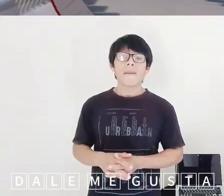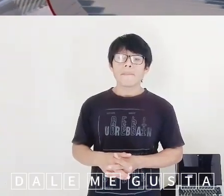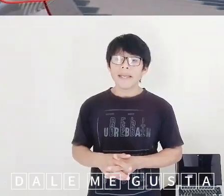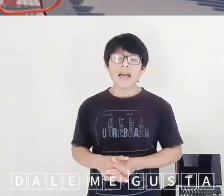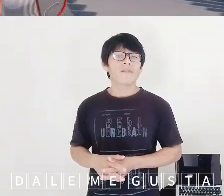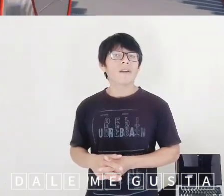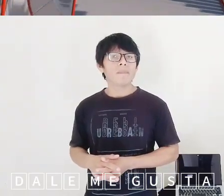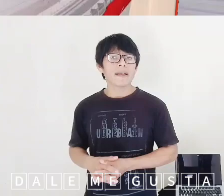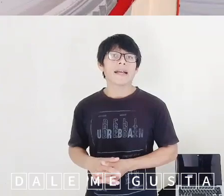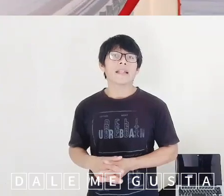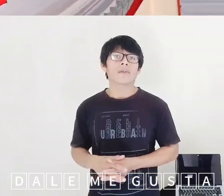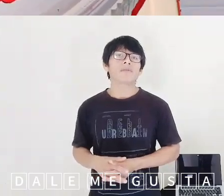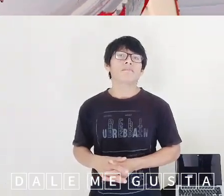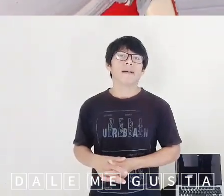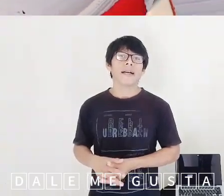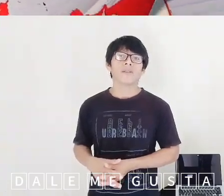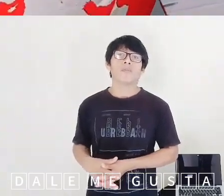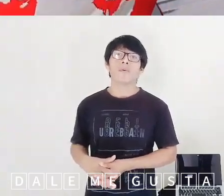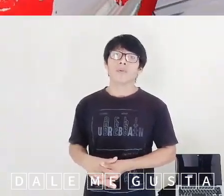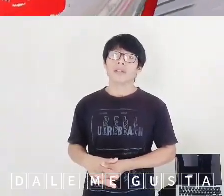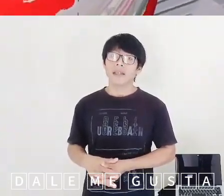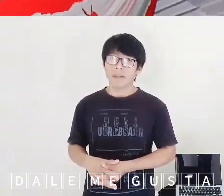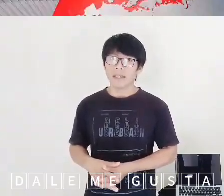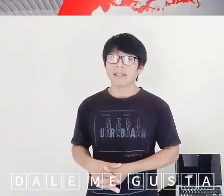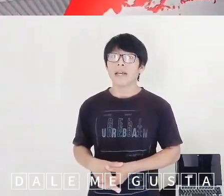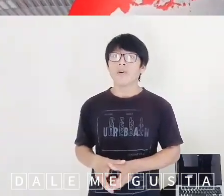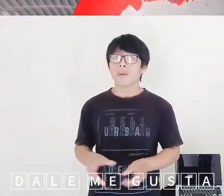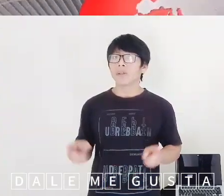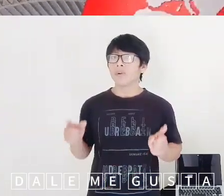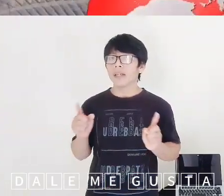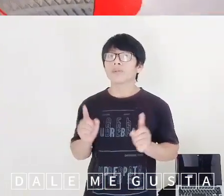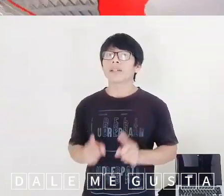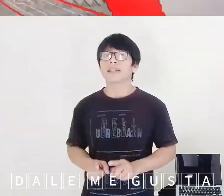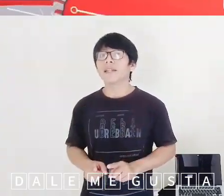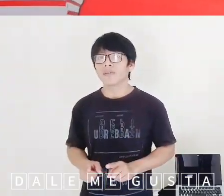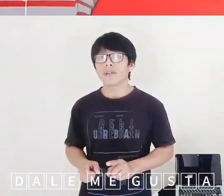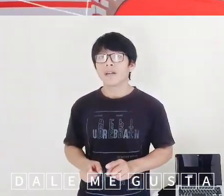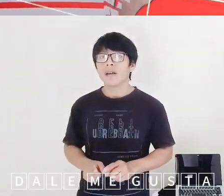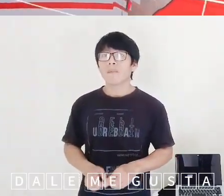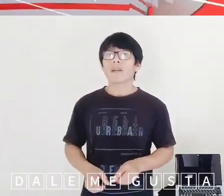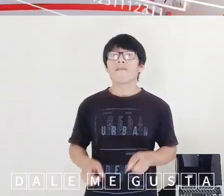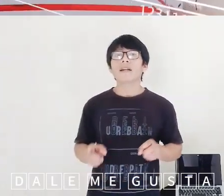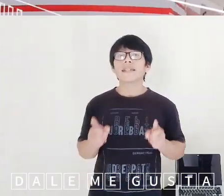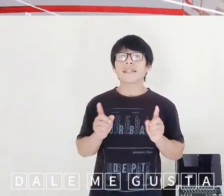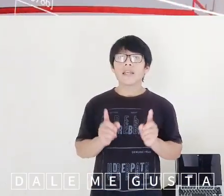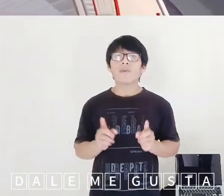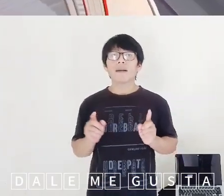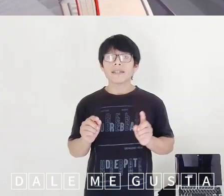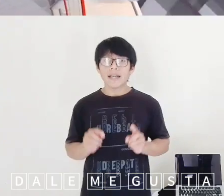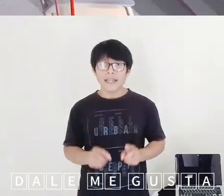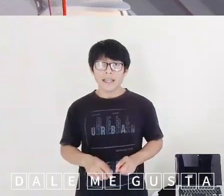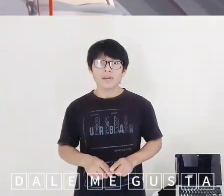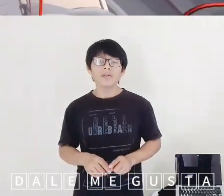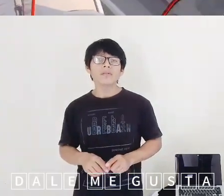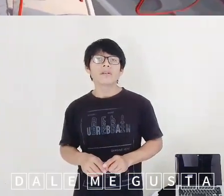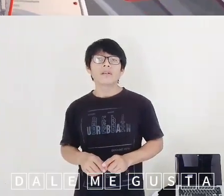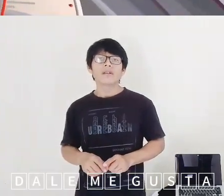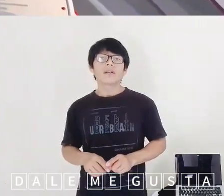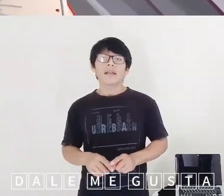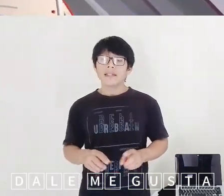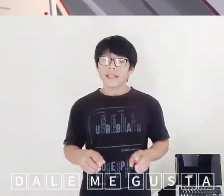queremos ver a Felipe Calderón pagando por los crímenes que cometió en su sexenio, porque fue el sexenio más